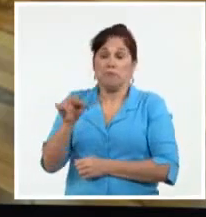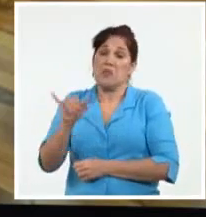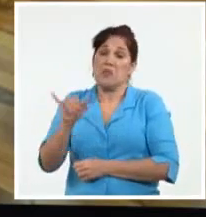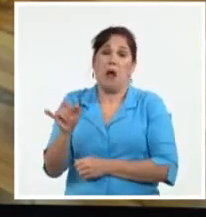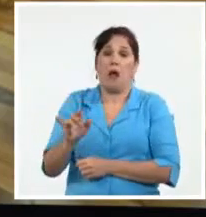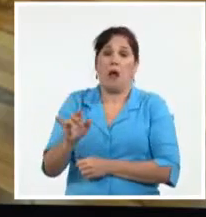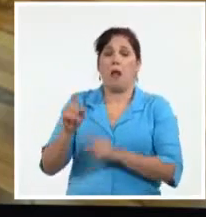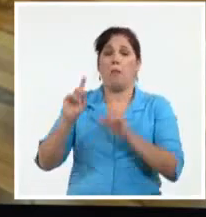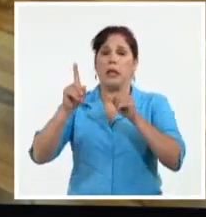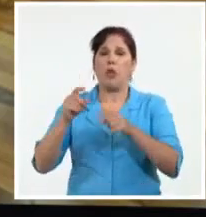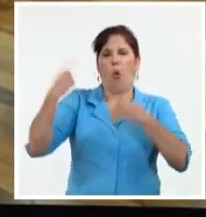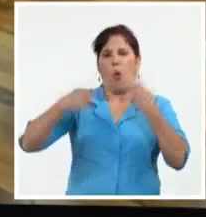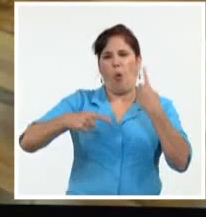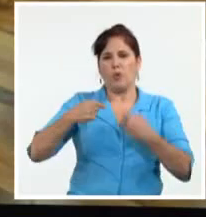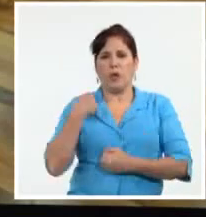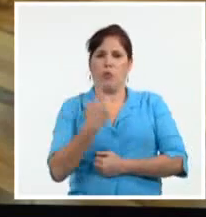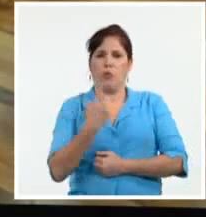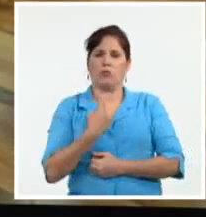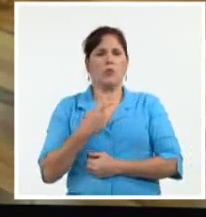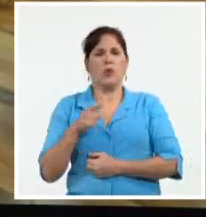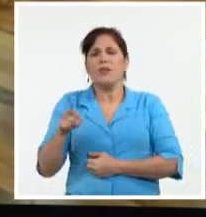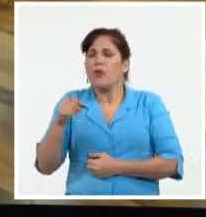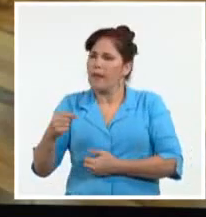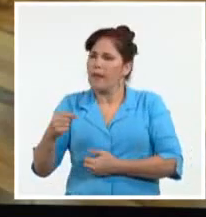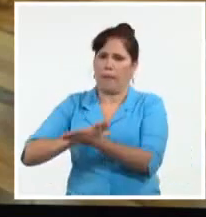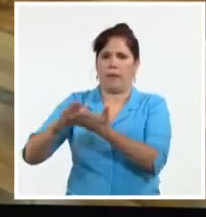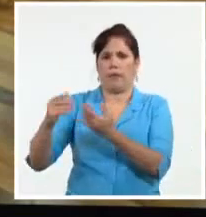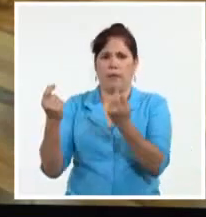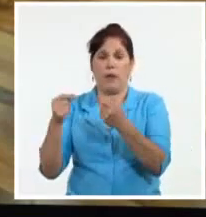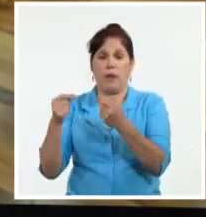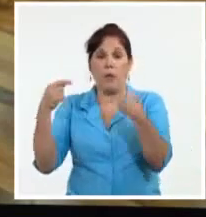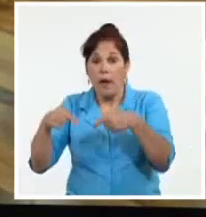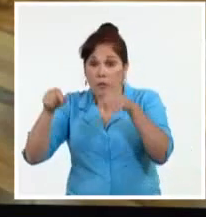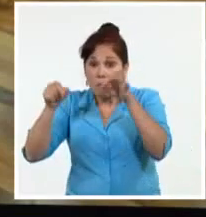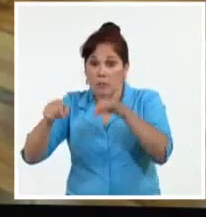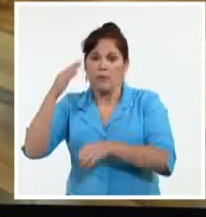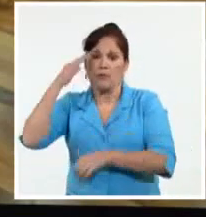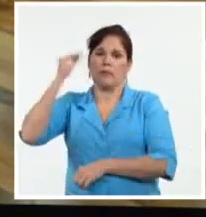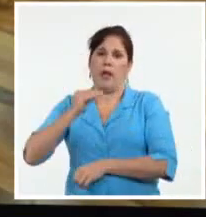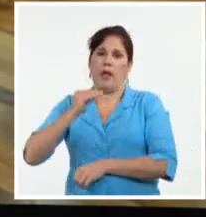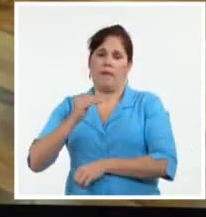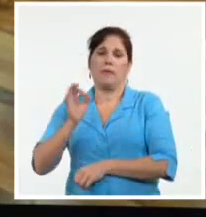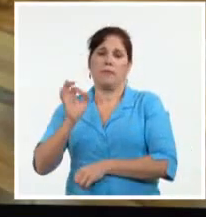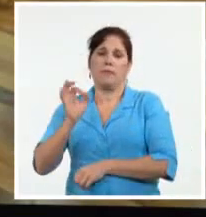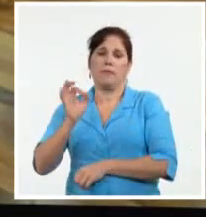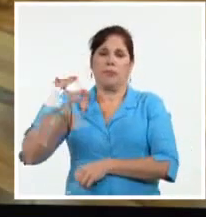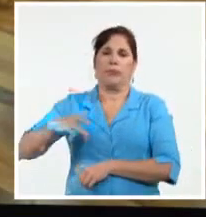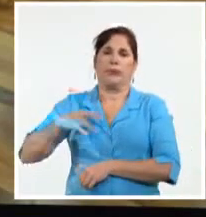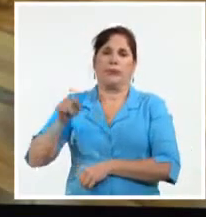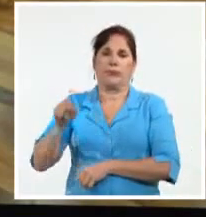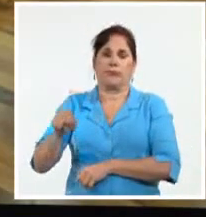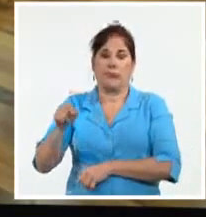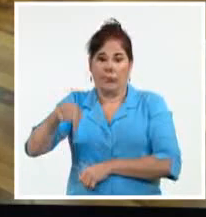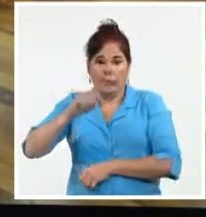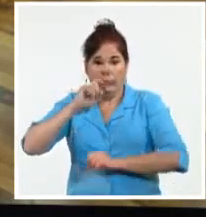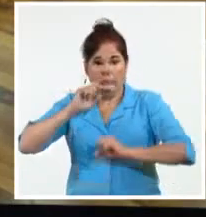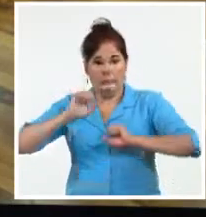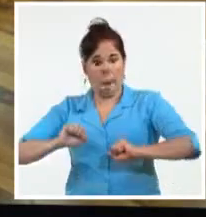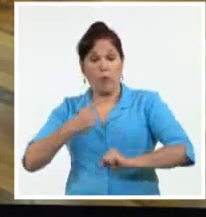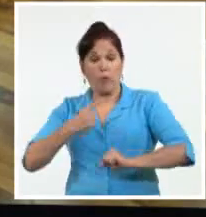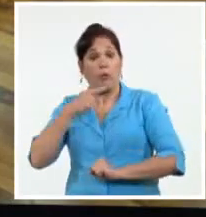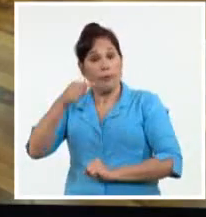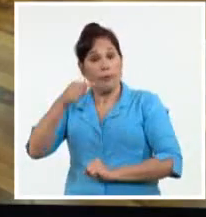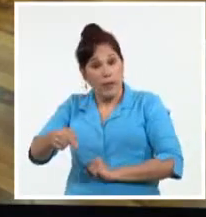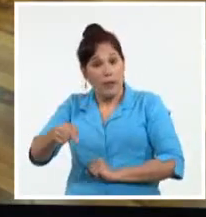como partido político más que banco prestamista. Y de esto bien sabe el país anfitrión. Por lo pronto, Nicolás Maduro ha planteado